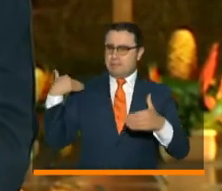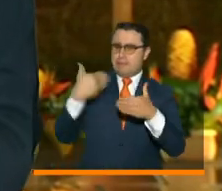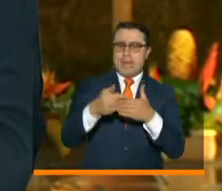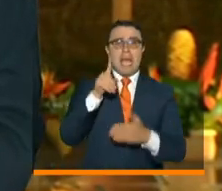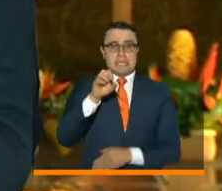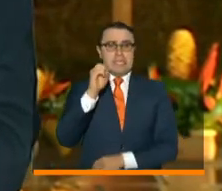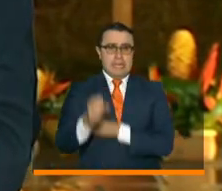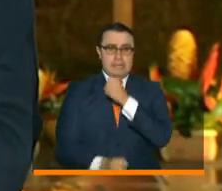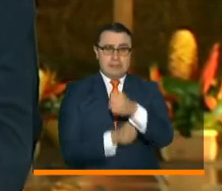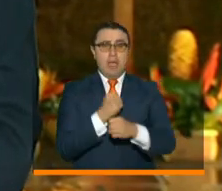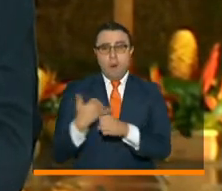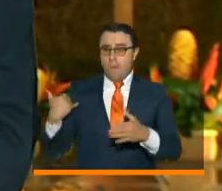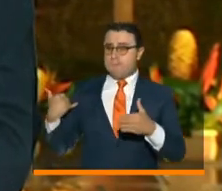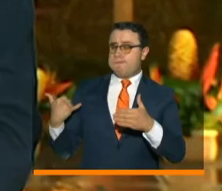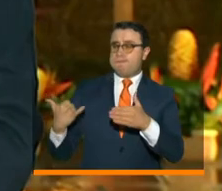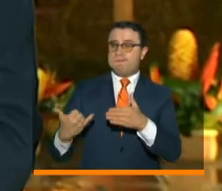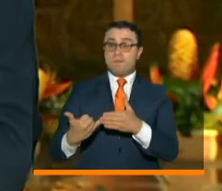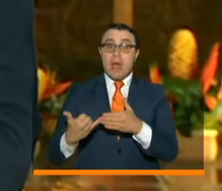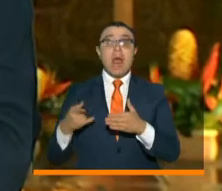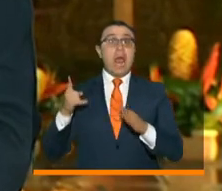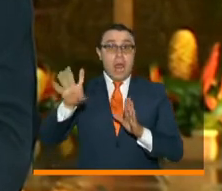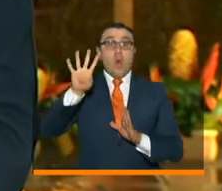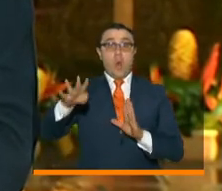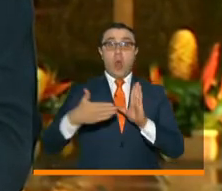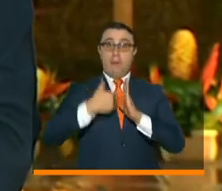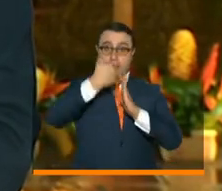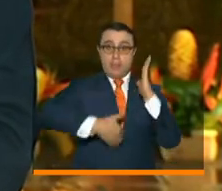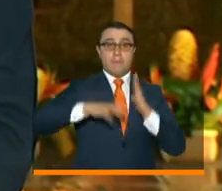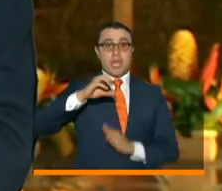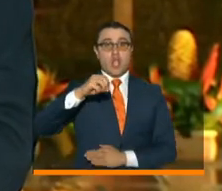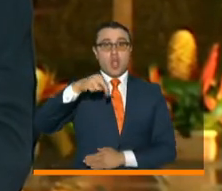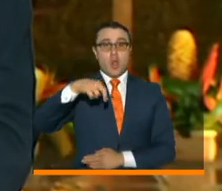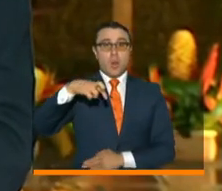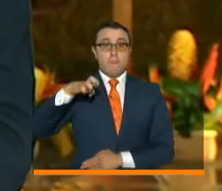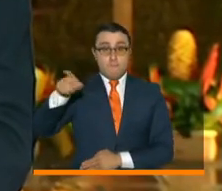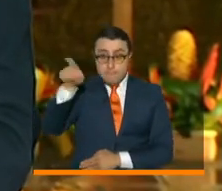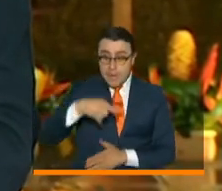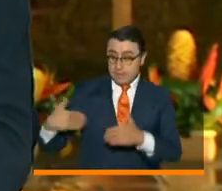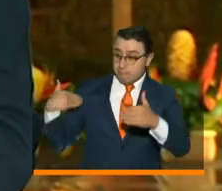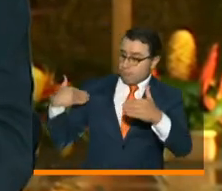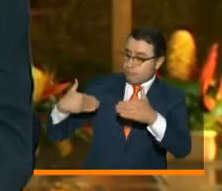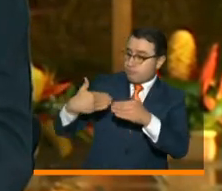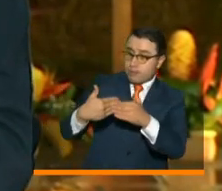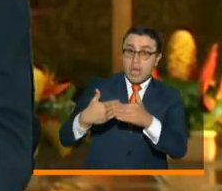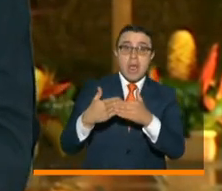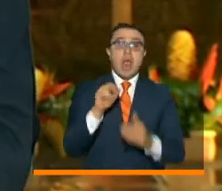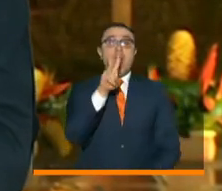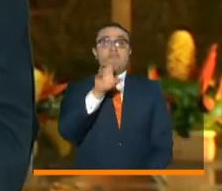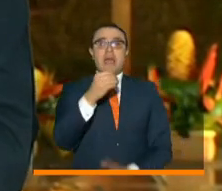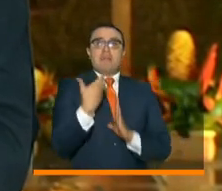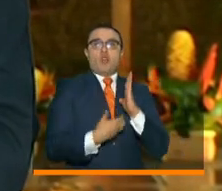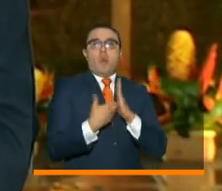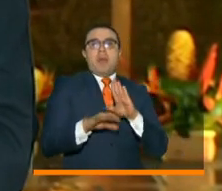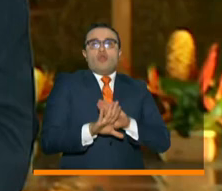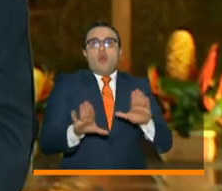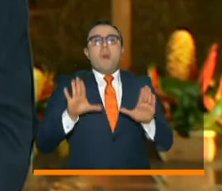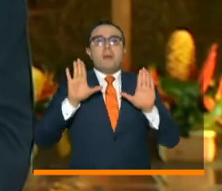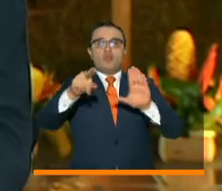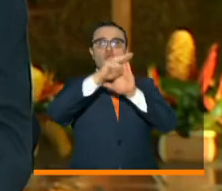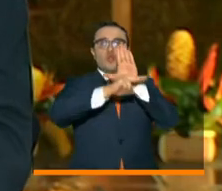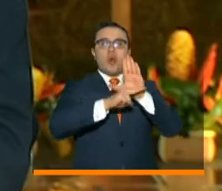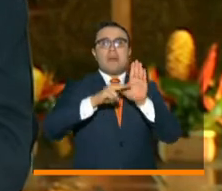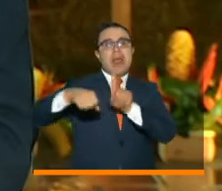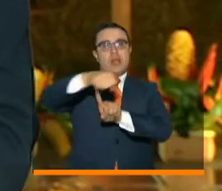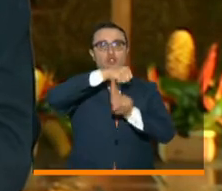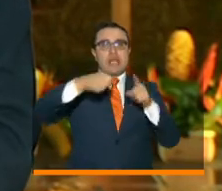6 décadas de existencia, que tiene más de 4.000 documentos COMPES, solamente ha tenido 20 documentos de política económica y